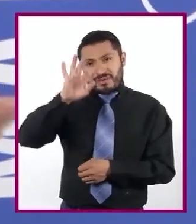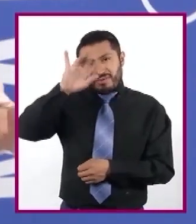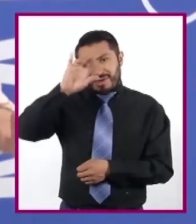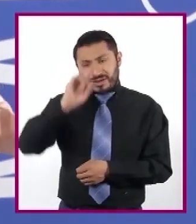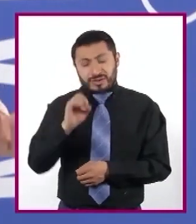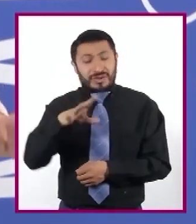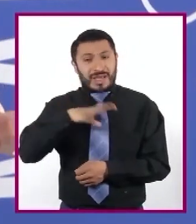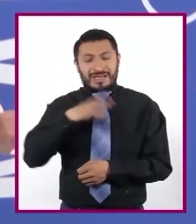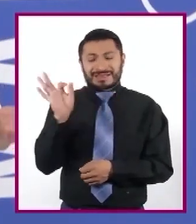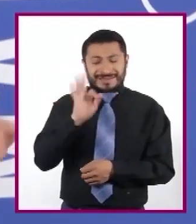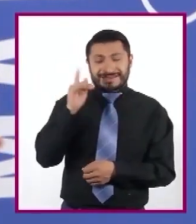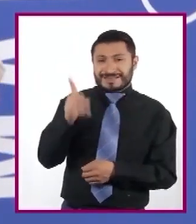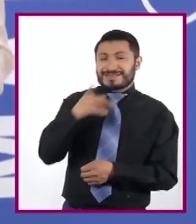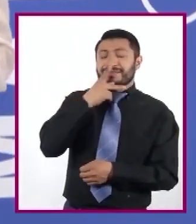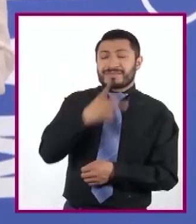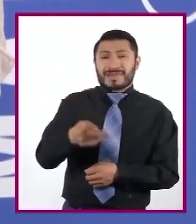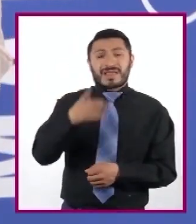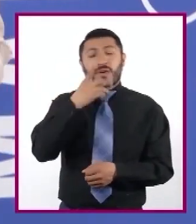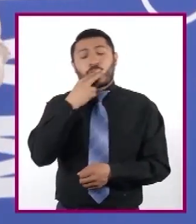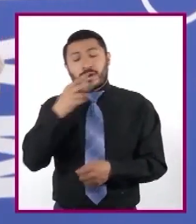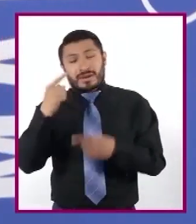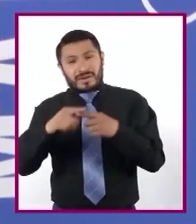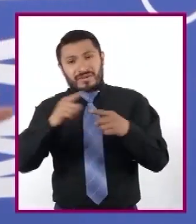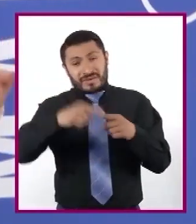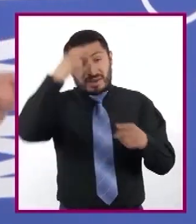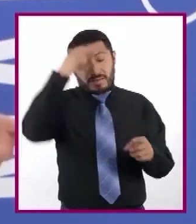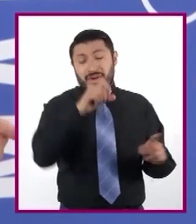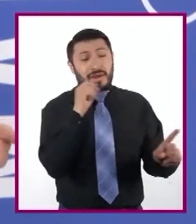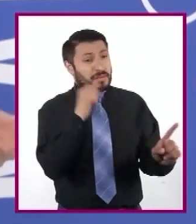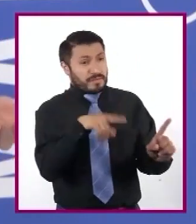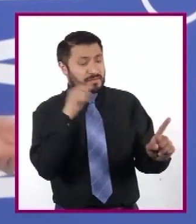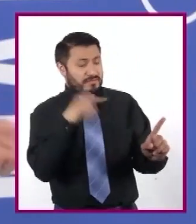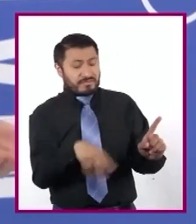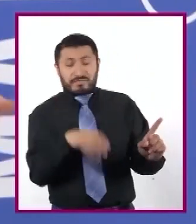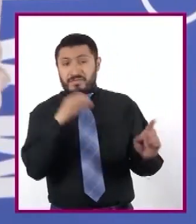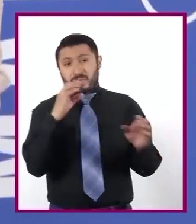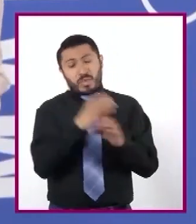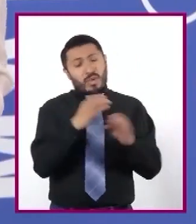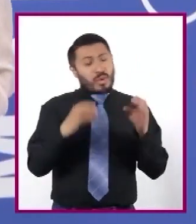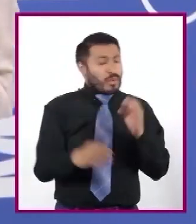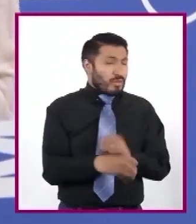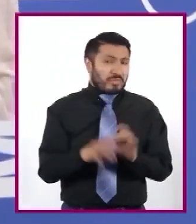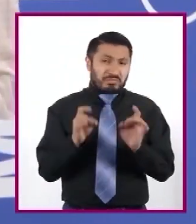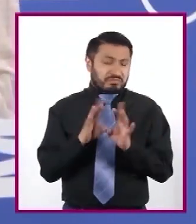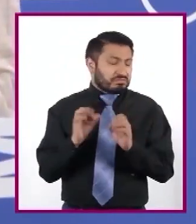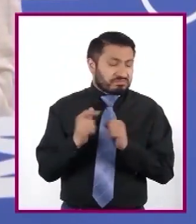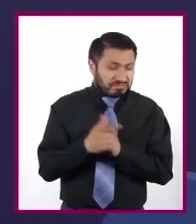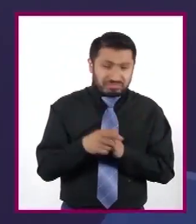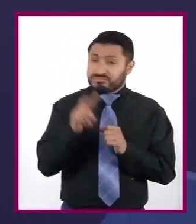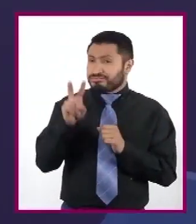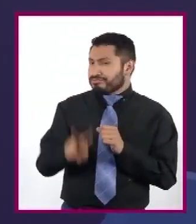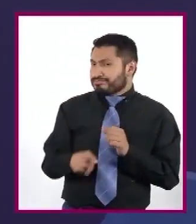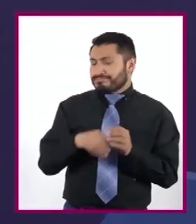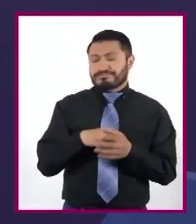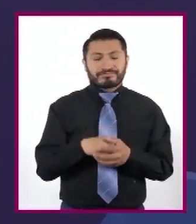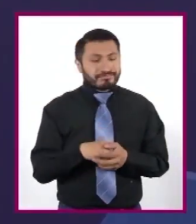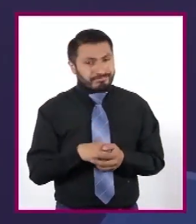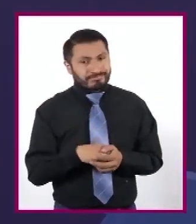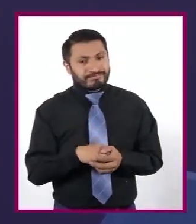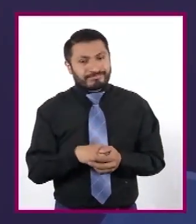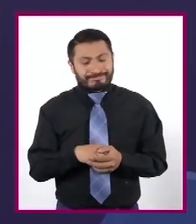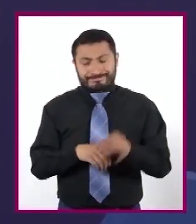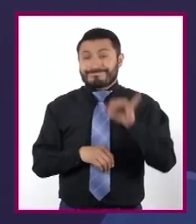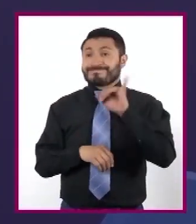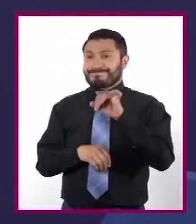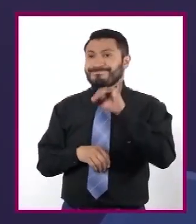probablemente usará palabras distintas para referirse a un mismo personaje, objeto o situación. ¿Es así? Así